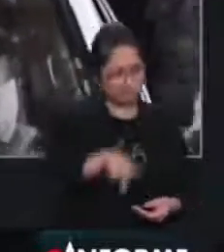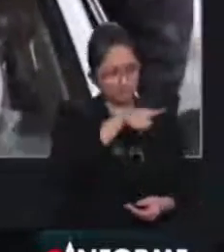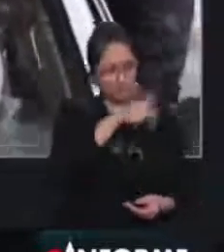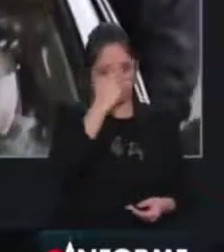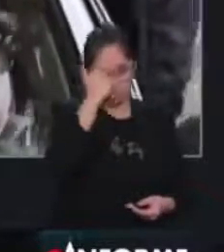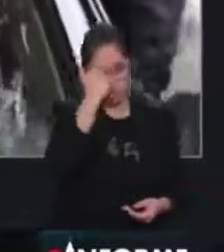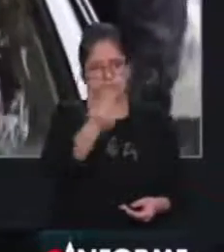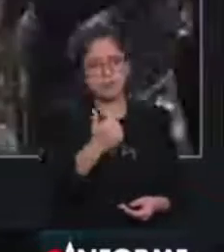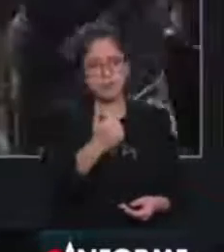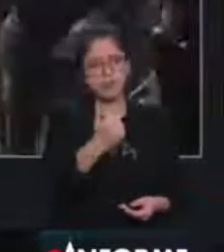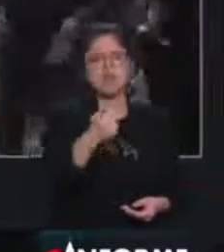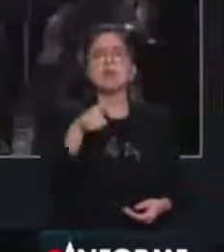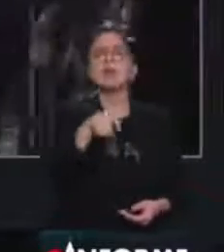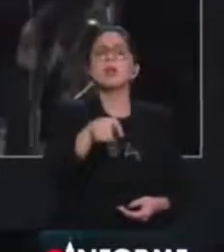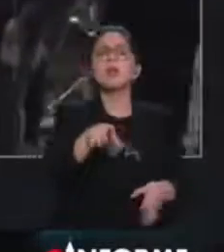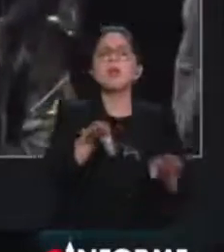las